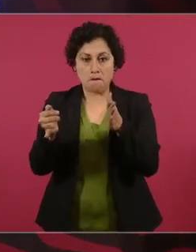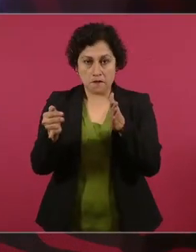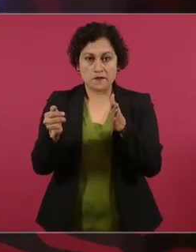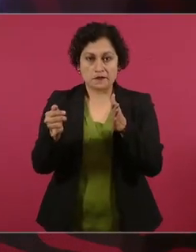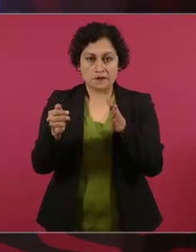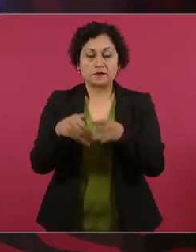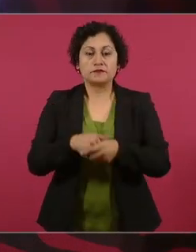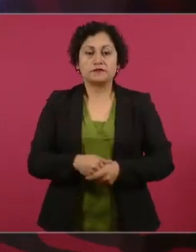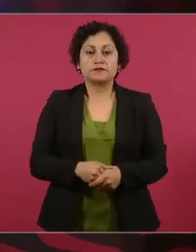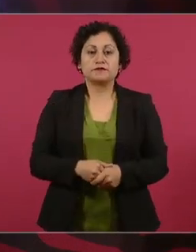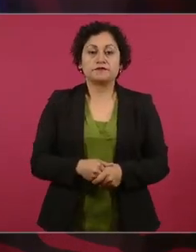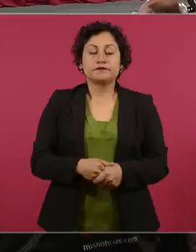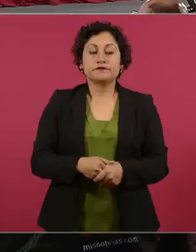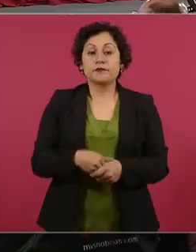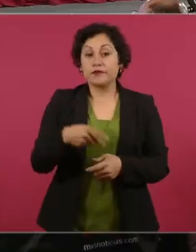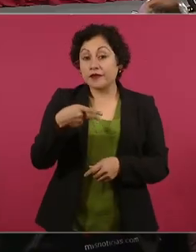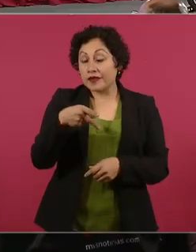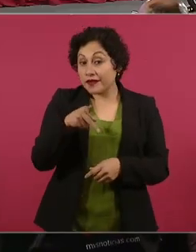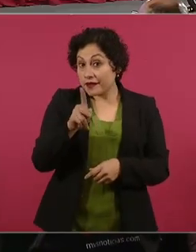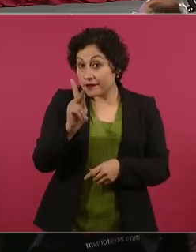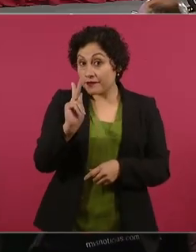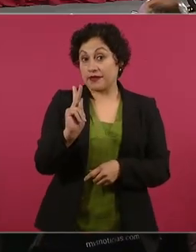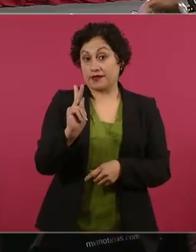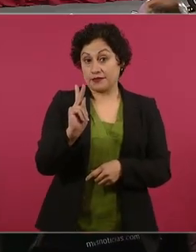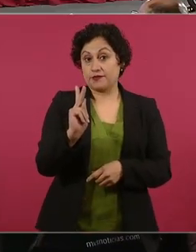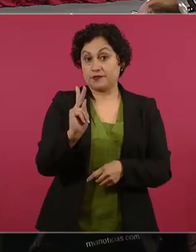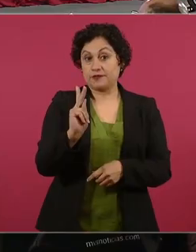pero en el incremento general,